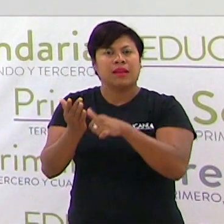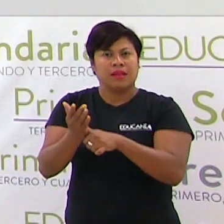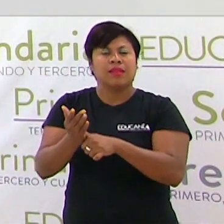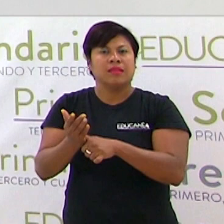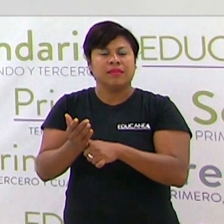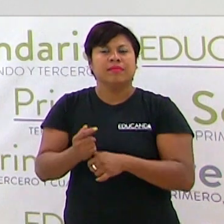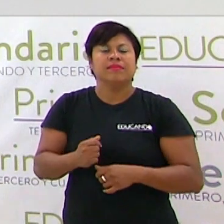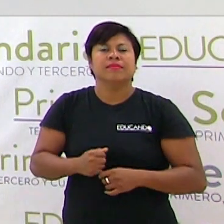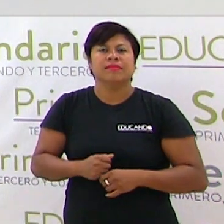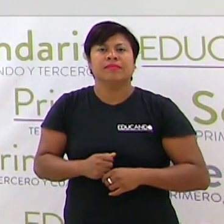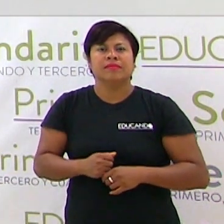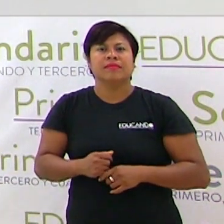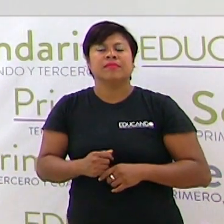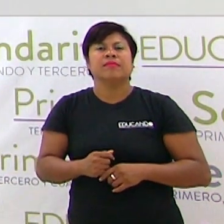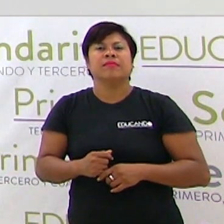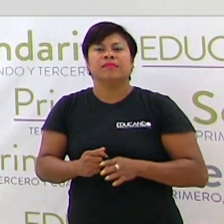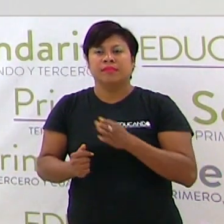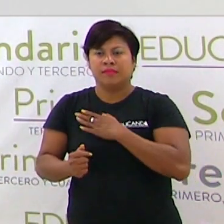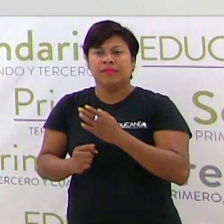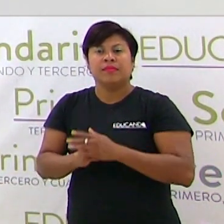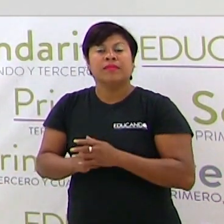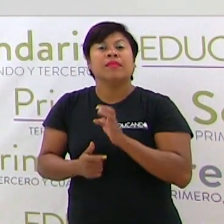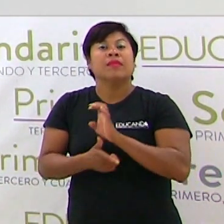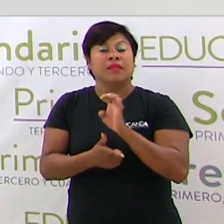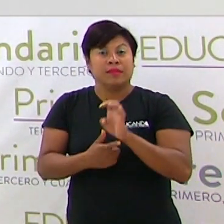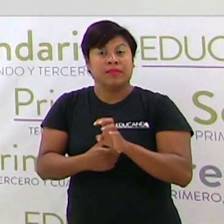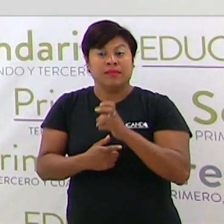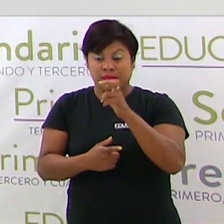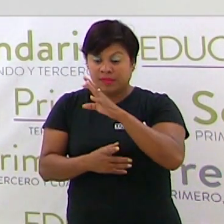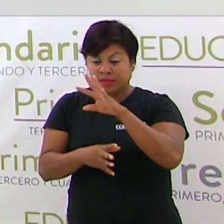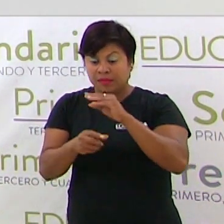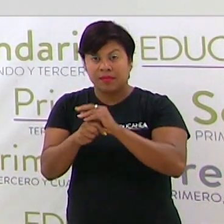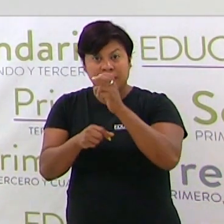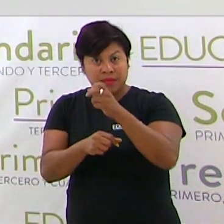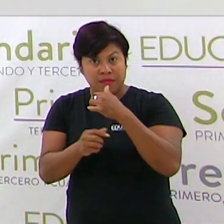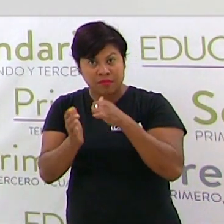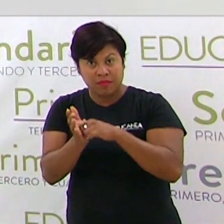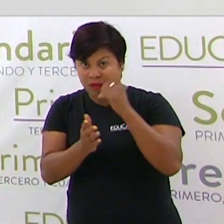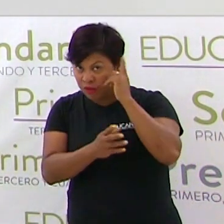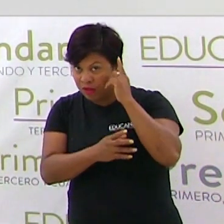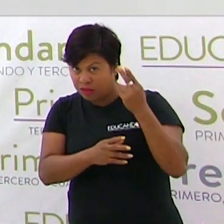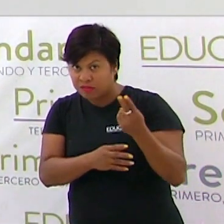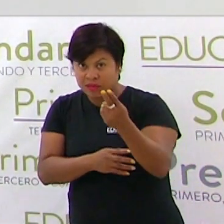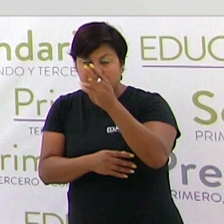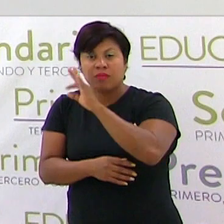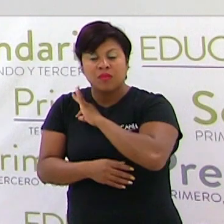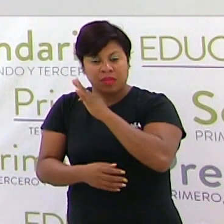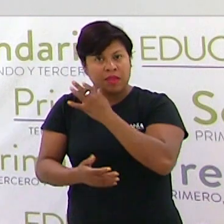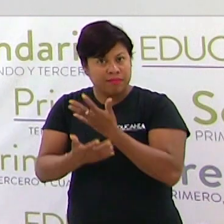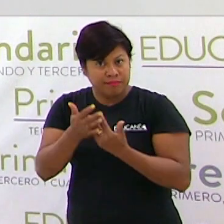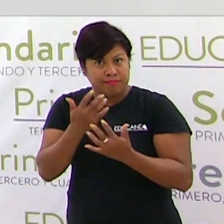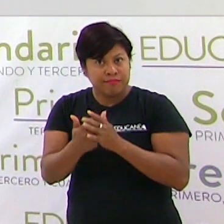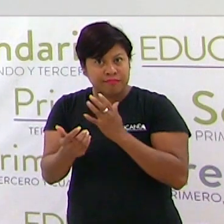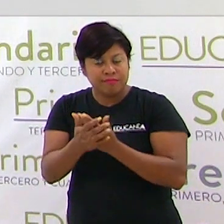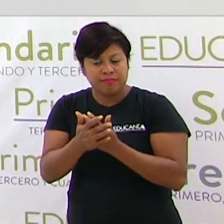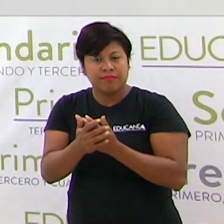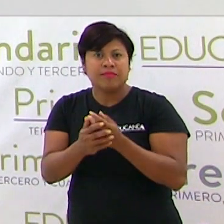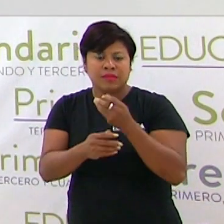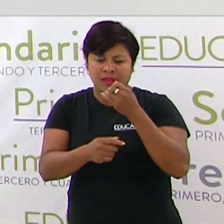qué se trata esa carta. Bueno, entonces con toda esta información espero que ustedes puedan ser capaces